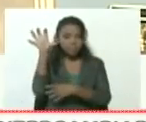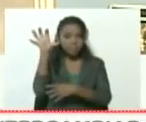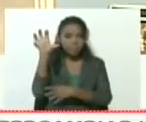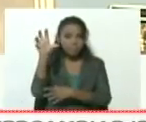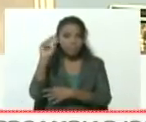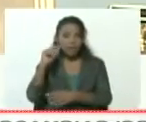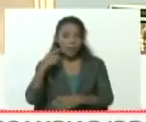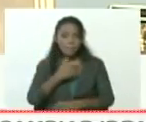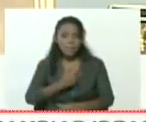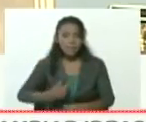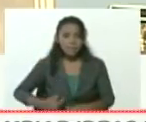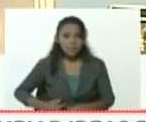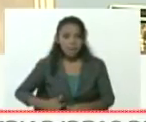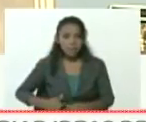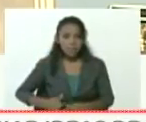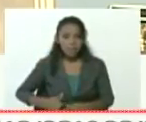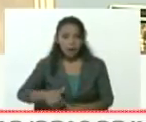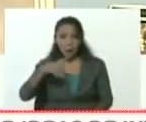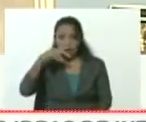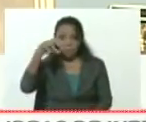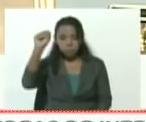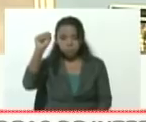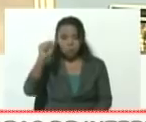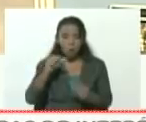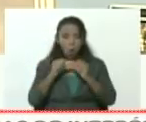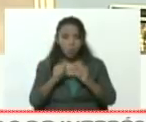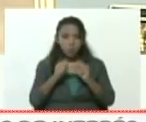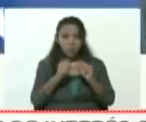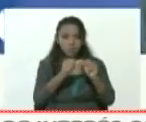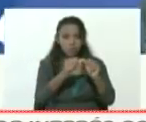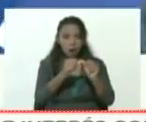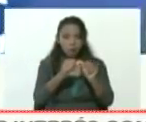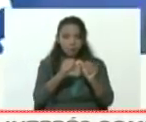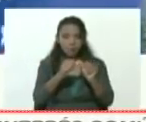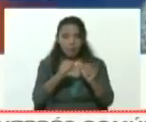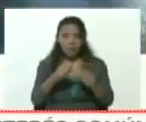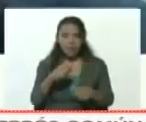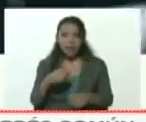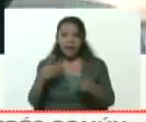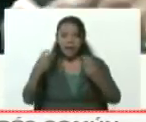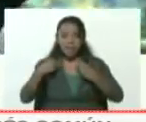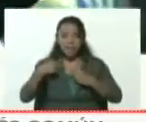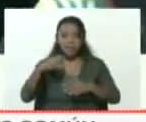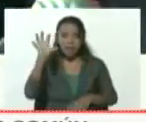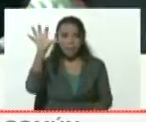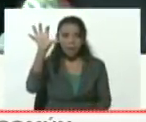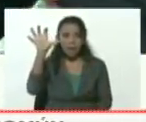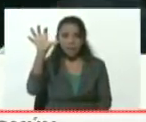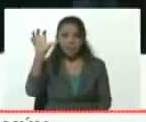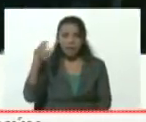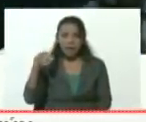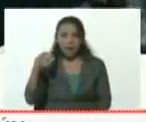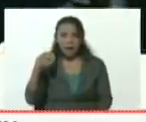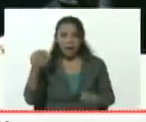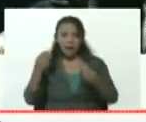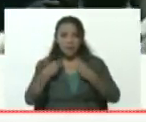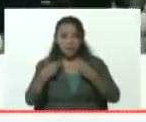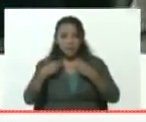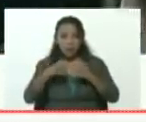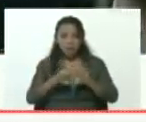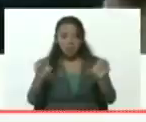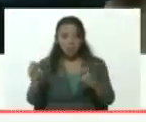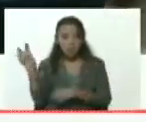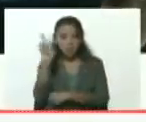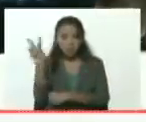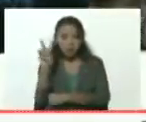al presidente obrero Nicolás Maduro Moros seguiremos consolidando. ¡Que viva la patria, compatriotas! ¡Que viva la educación venezolana! ¡Que